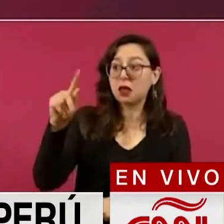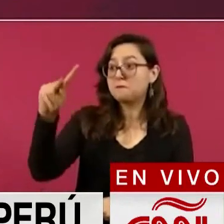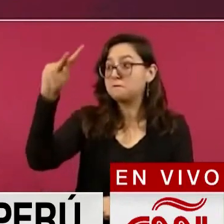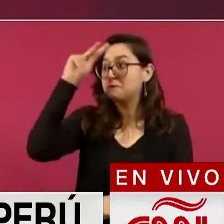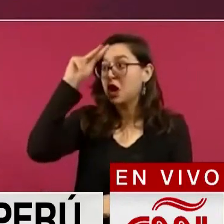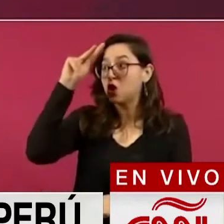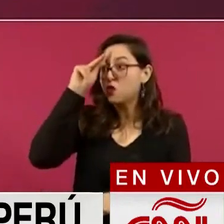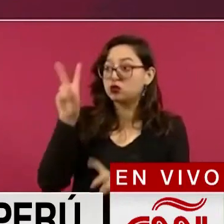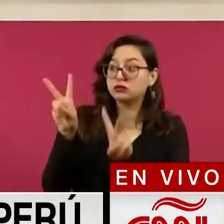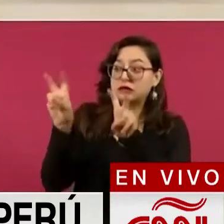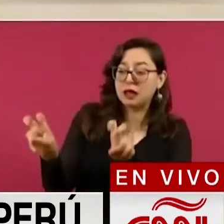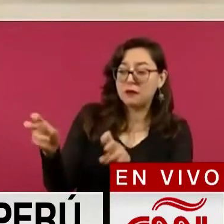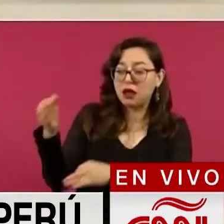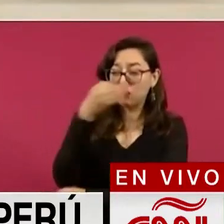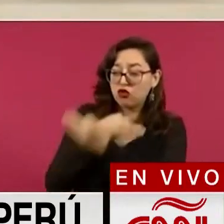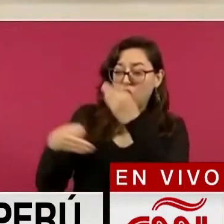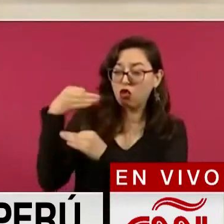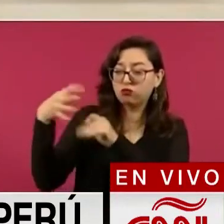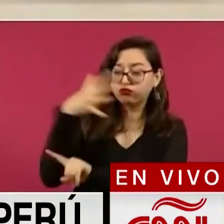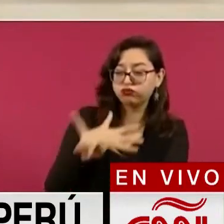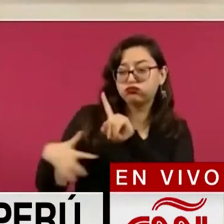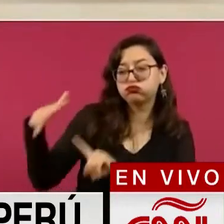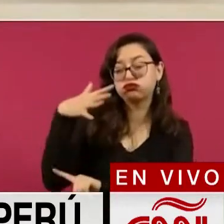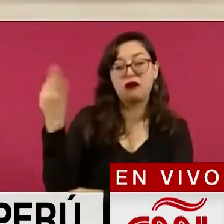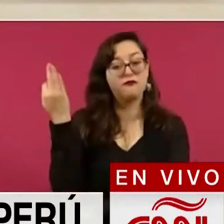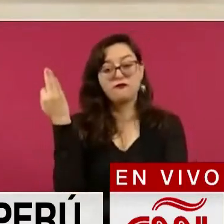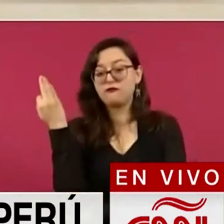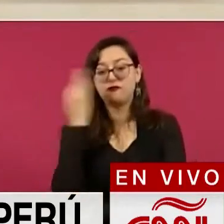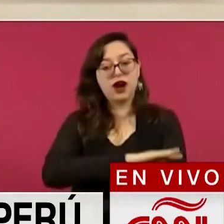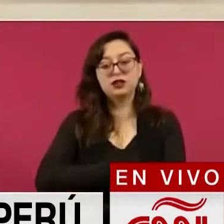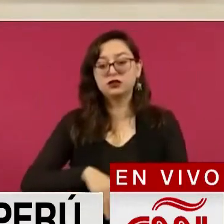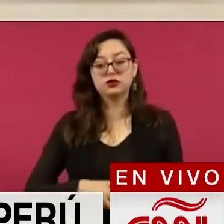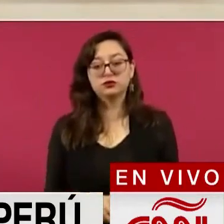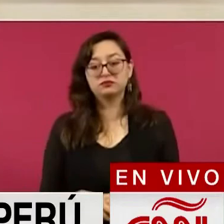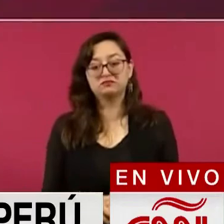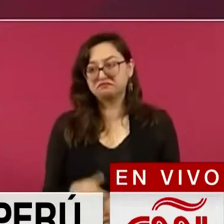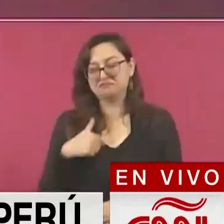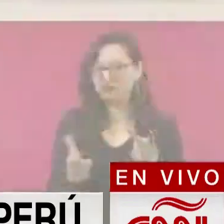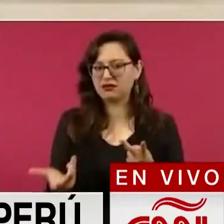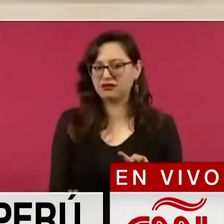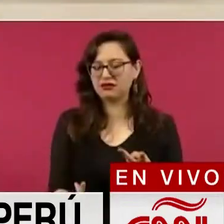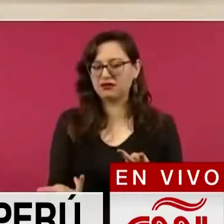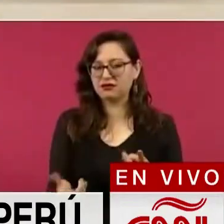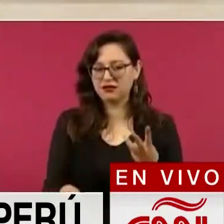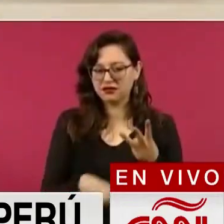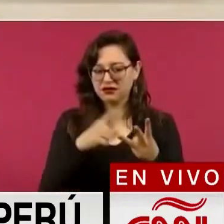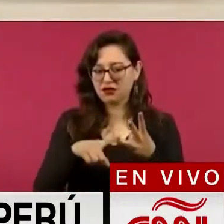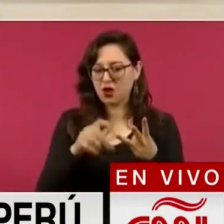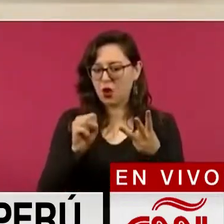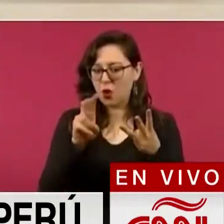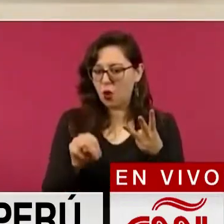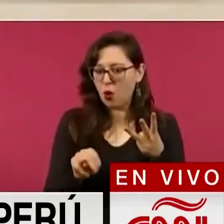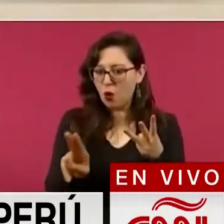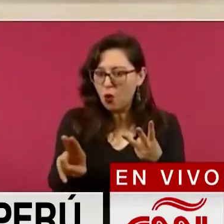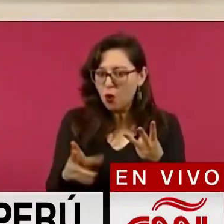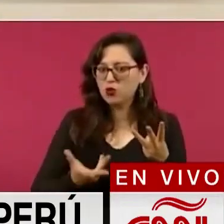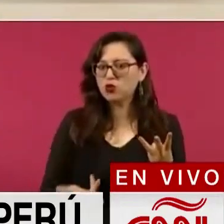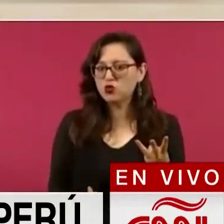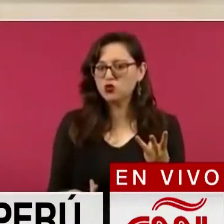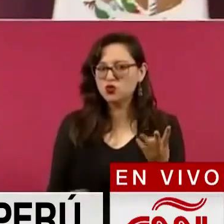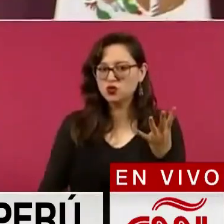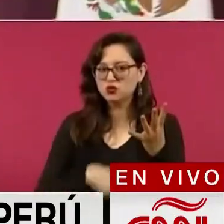la destitución del presidente Pedro Castillo la ONU